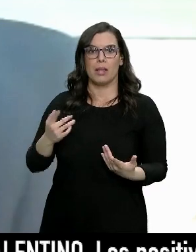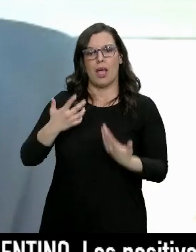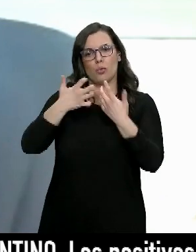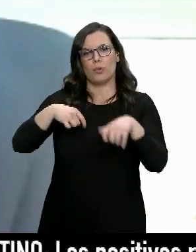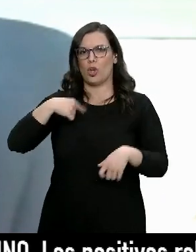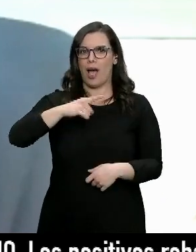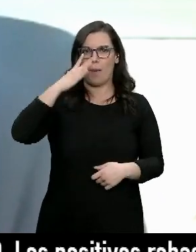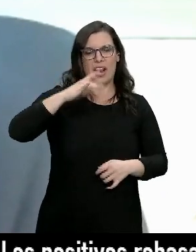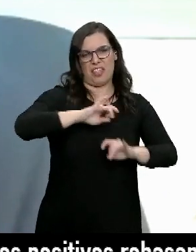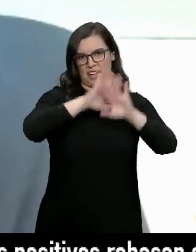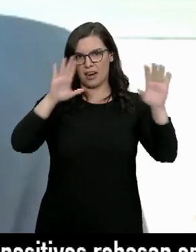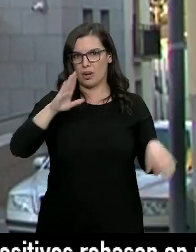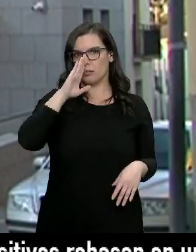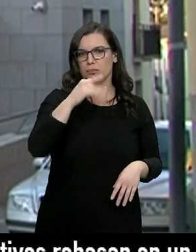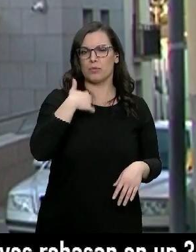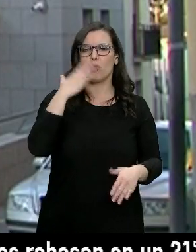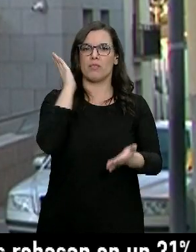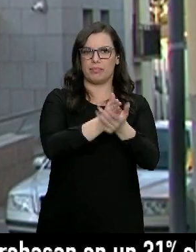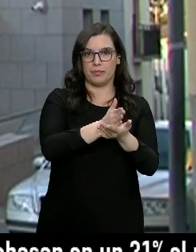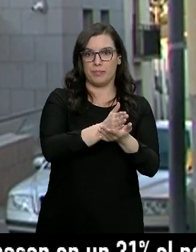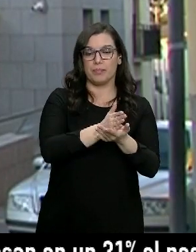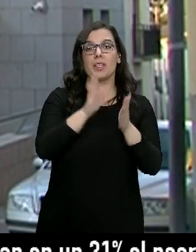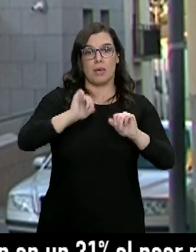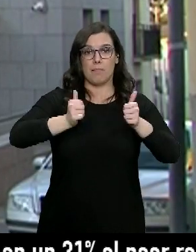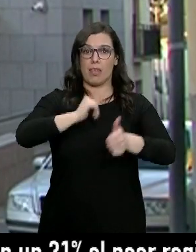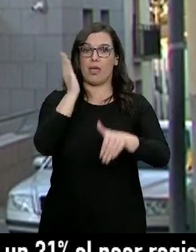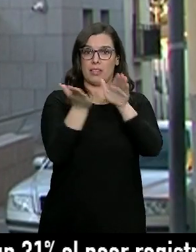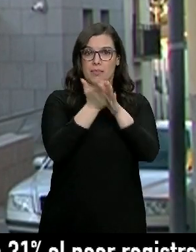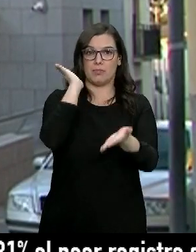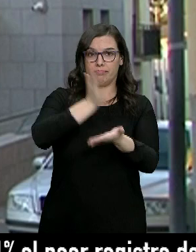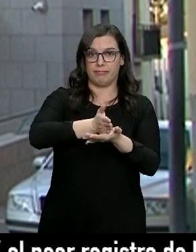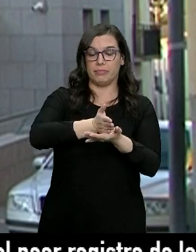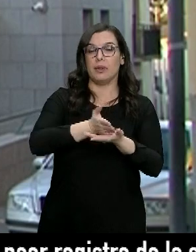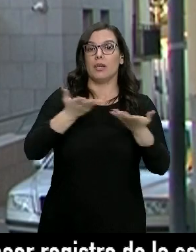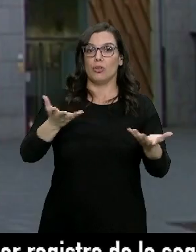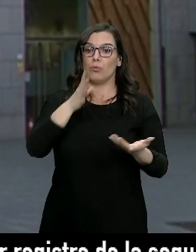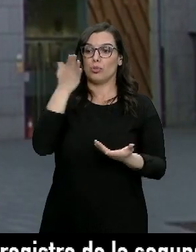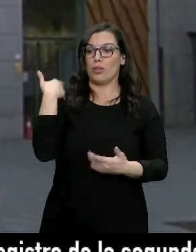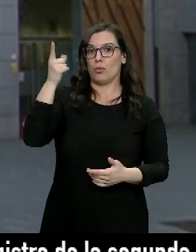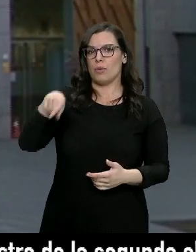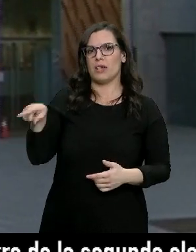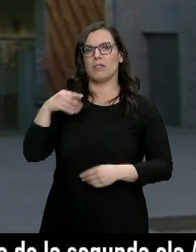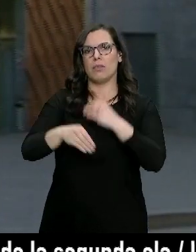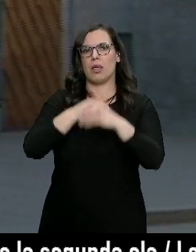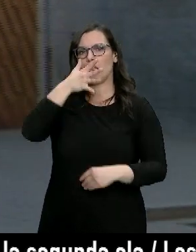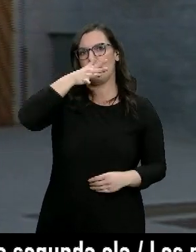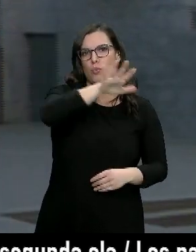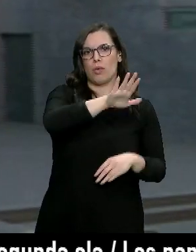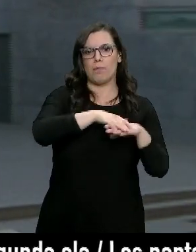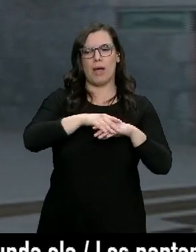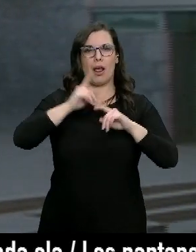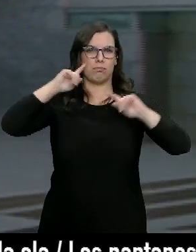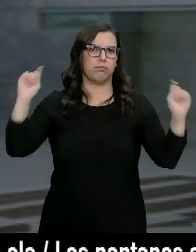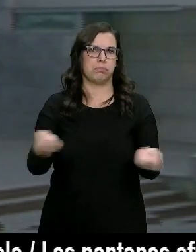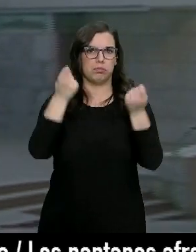de forma expresa con que le van a expedientar. Y le abren un expediente disciplinario. Por ello, hace un mes presenta una querella para destapar esta